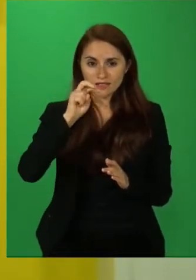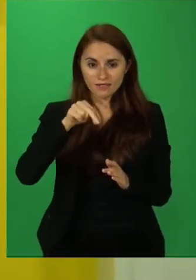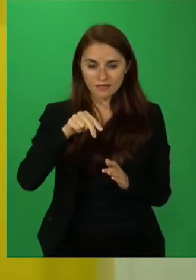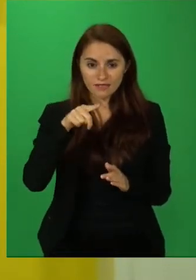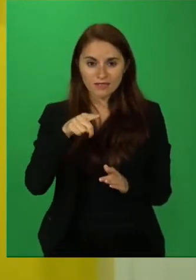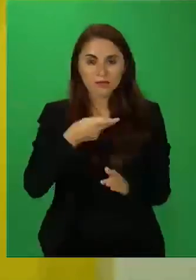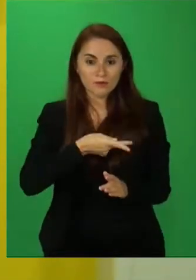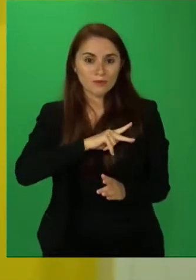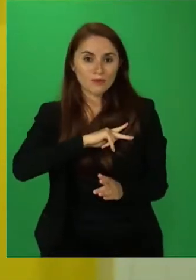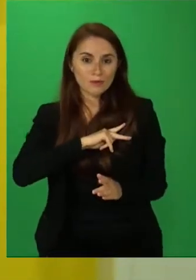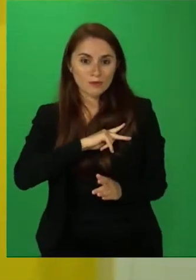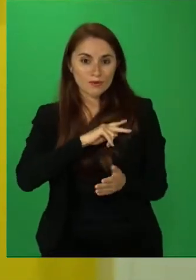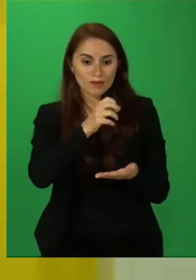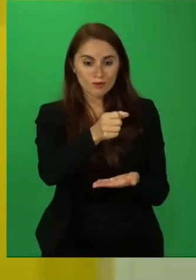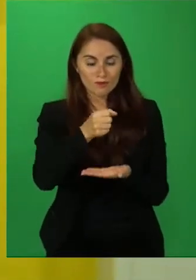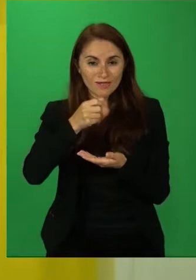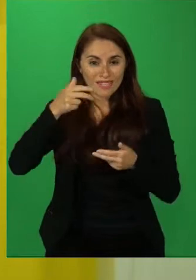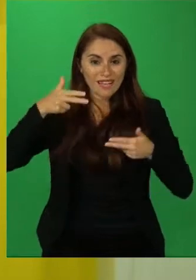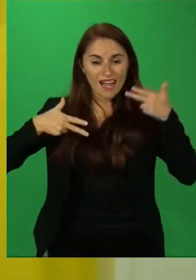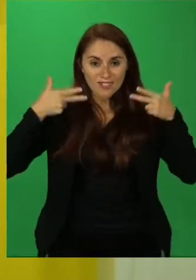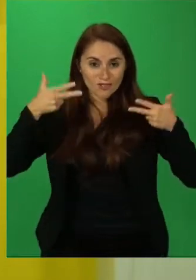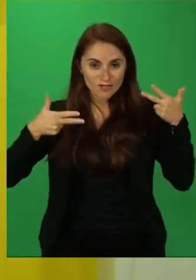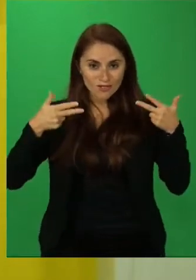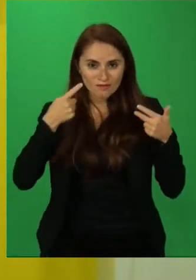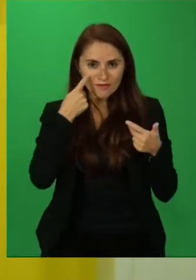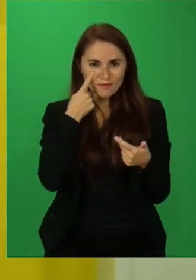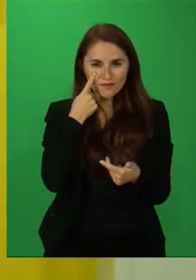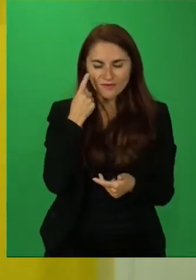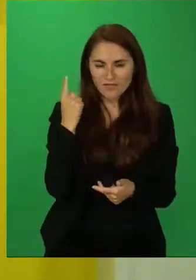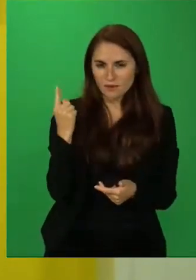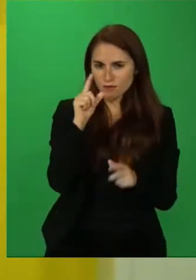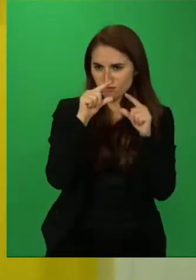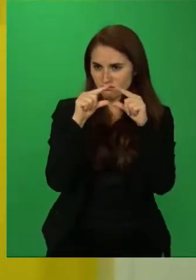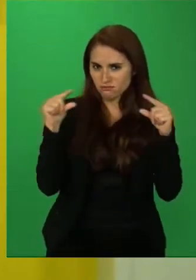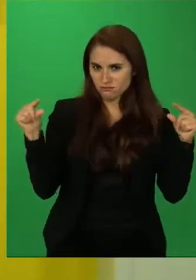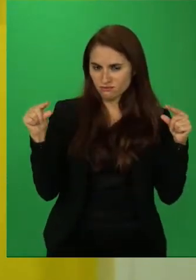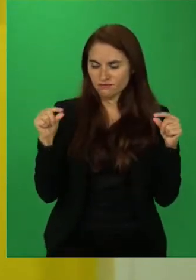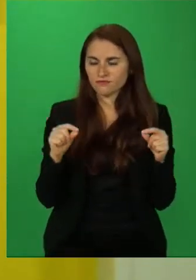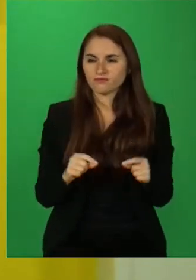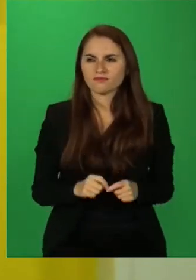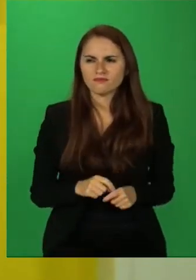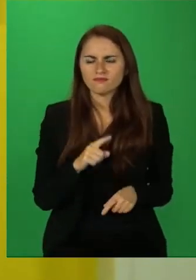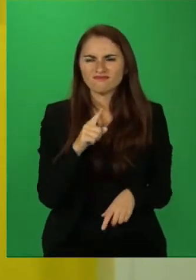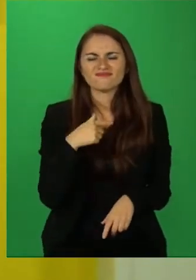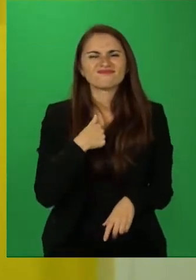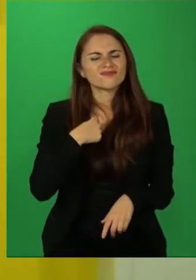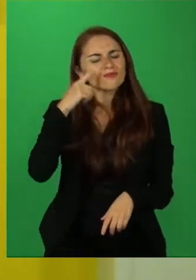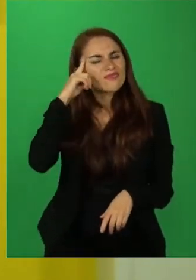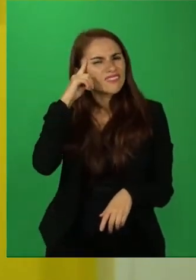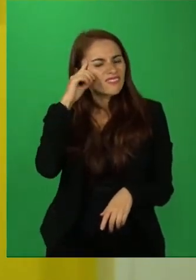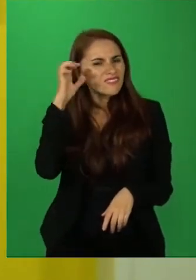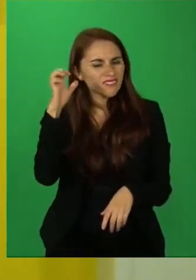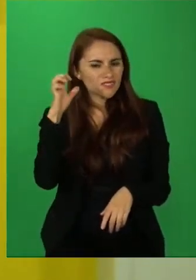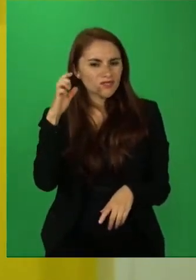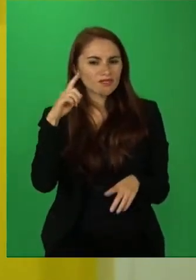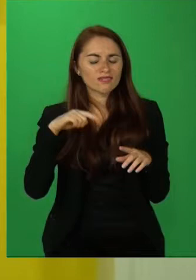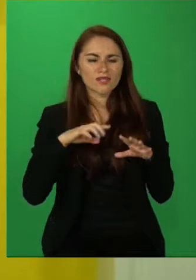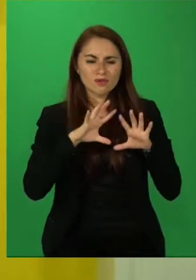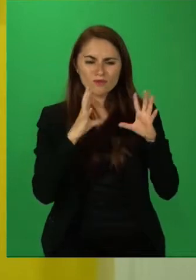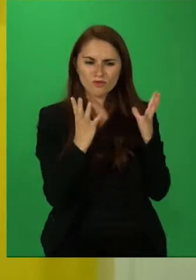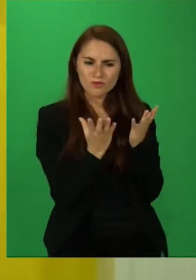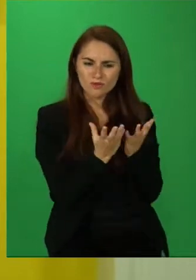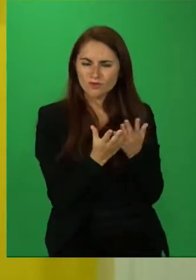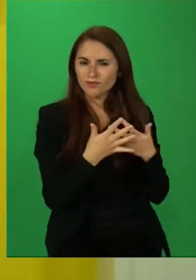del premio Oscar por la película El Joker. Acompáñame a leer. Presta atención. Creo que nos hemos desconectado mucho del